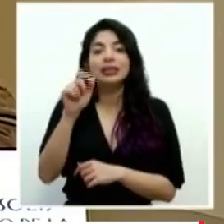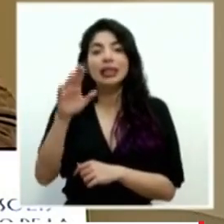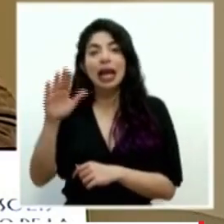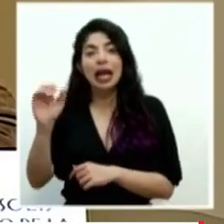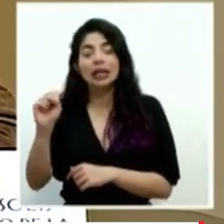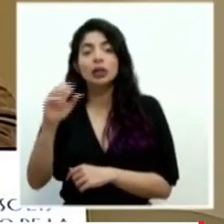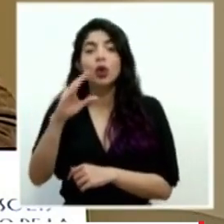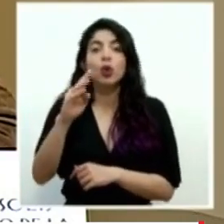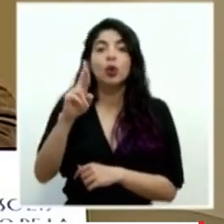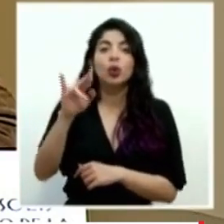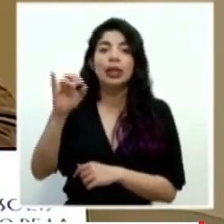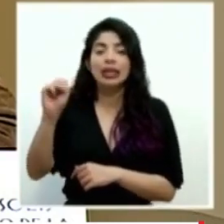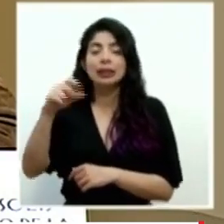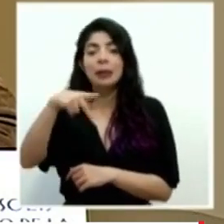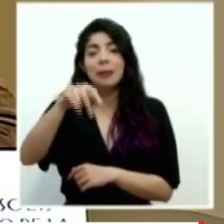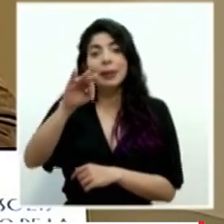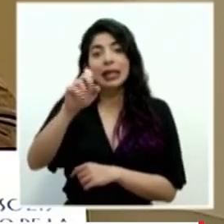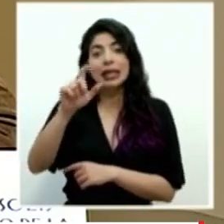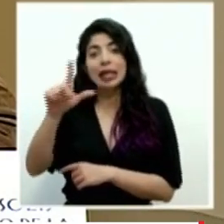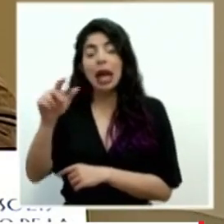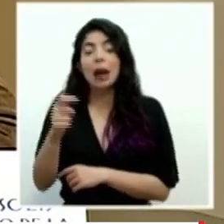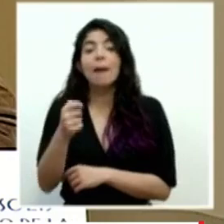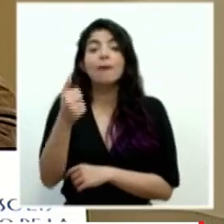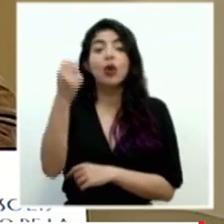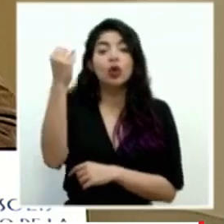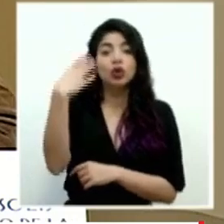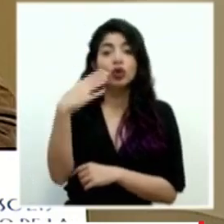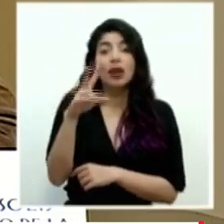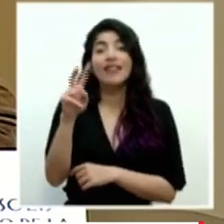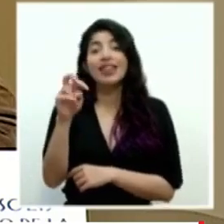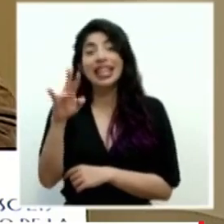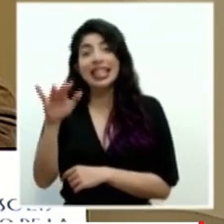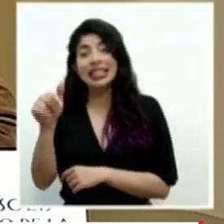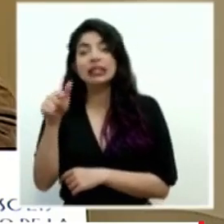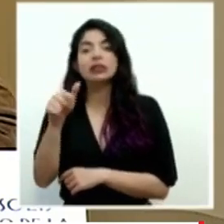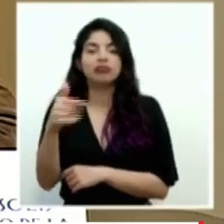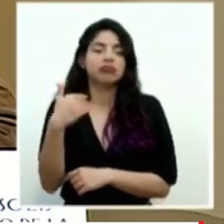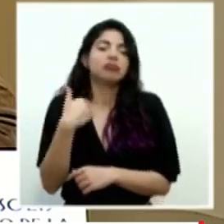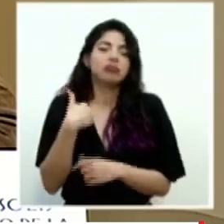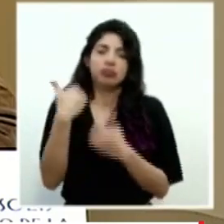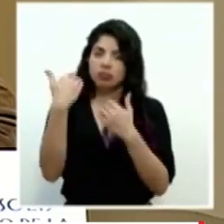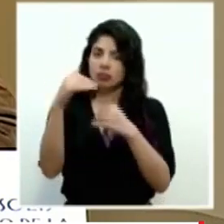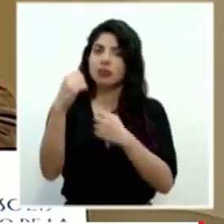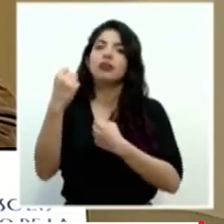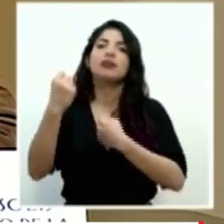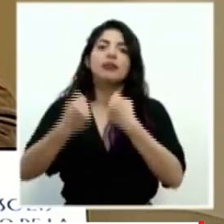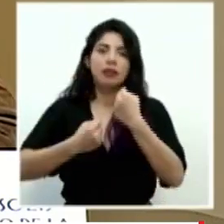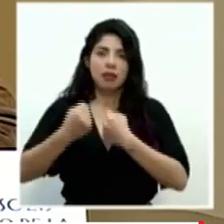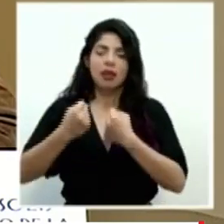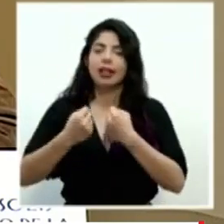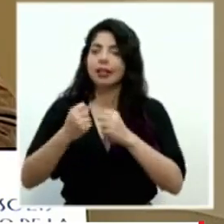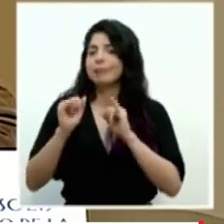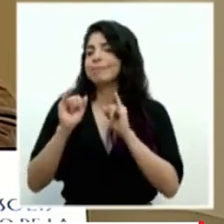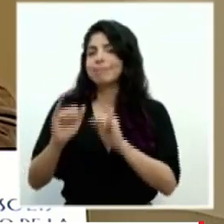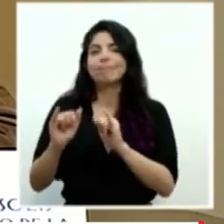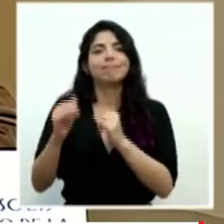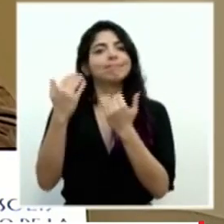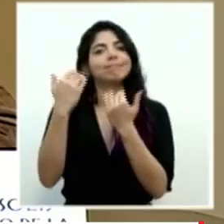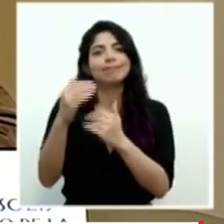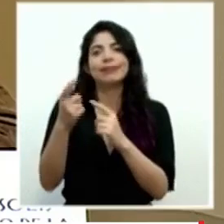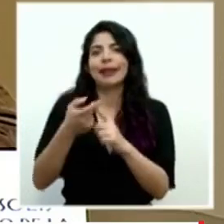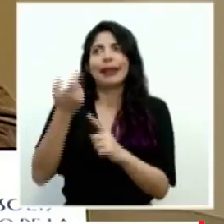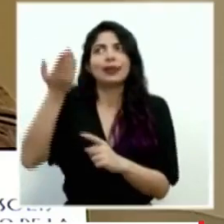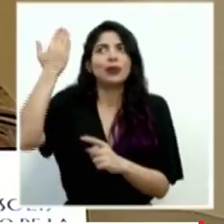Cutris, Pital, Pocosol y Venecia tienen restricción vehicular sanitaria, se han mantenido así